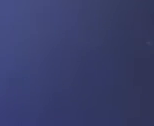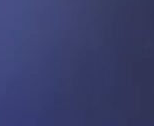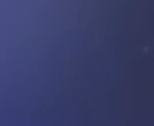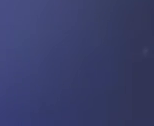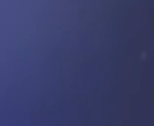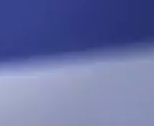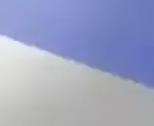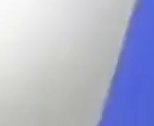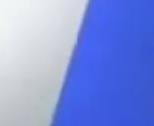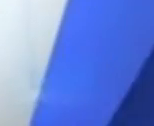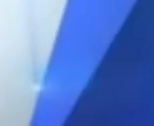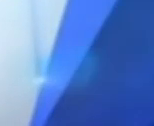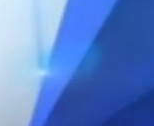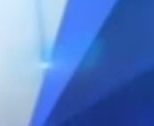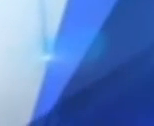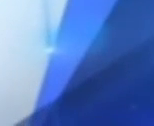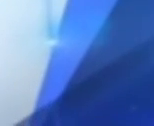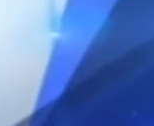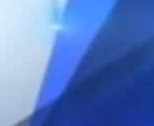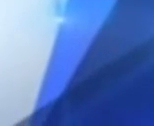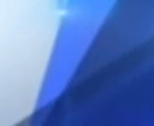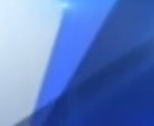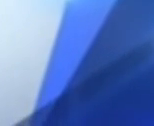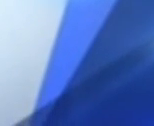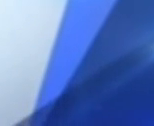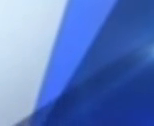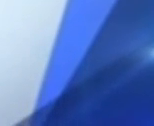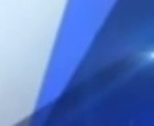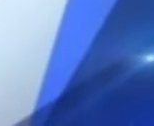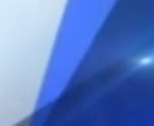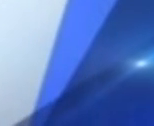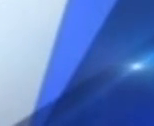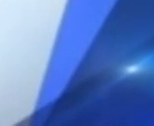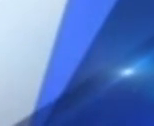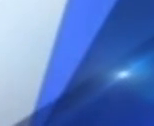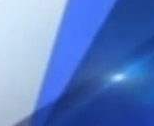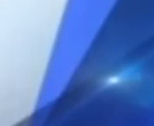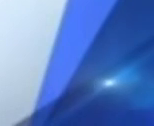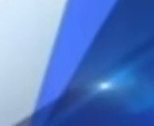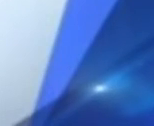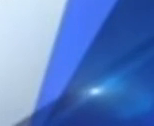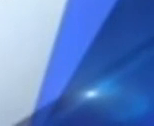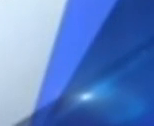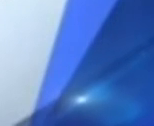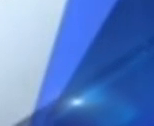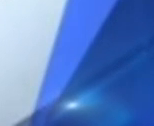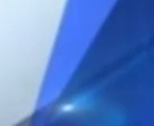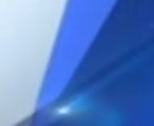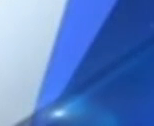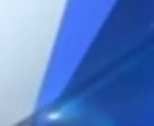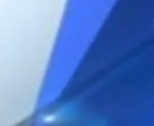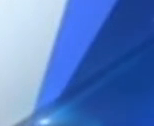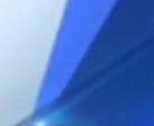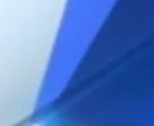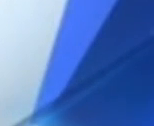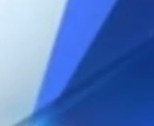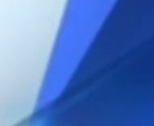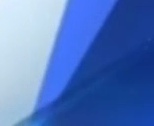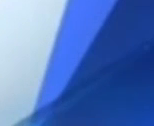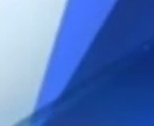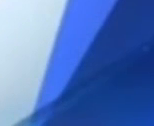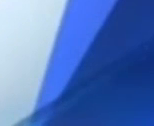conversatorio del presidente constitucional rafael correa con medios de comunicación desde la parroquia amaguaña